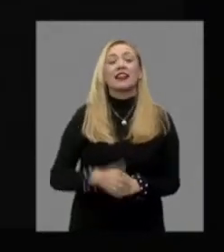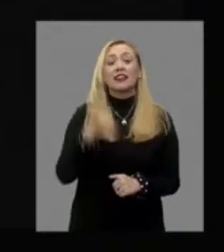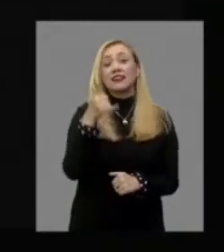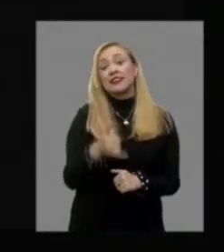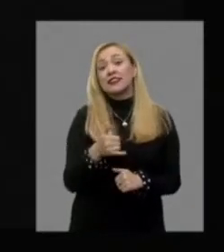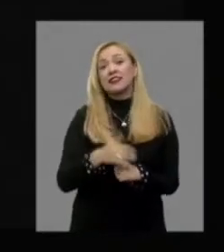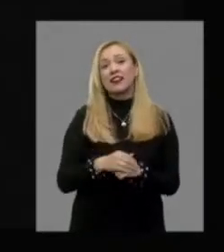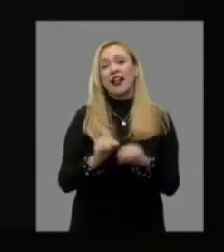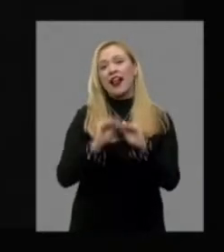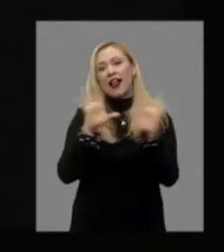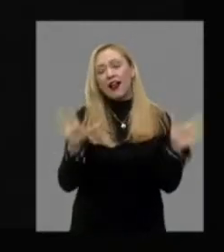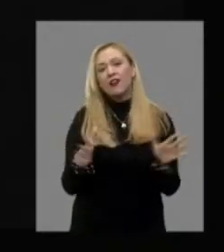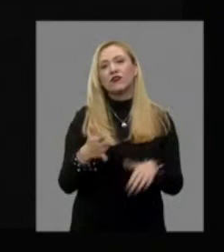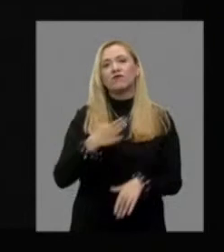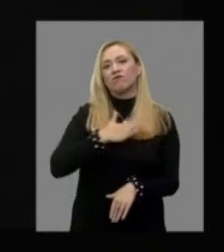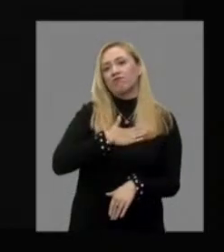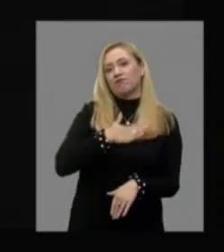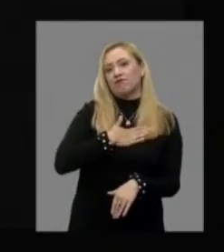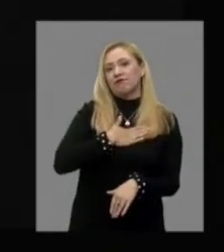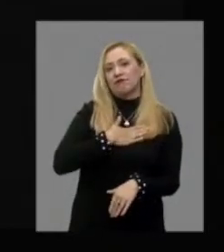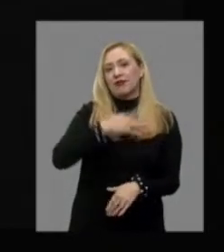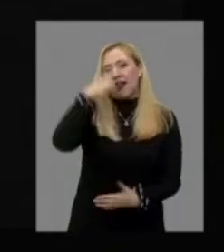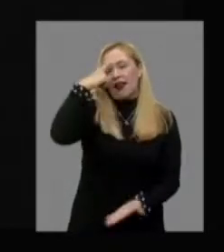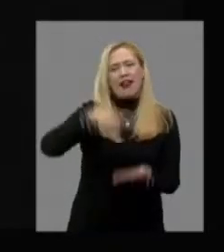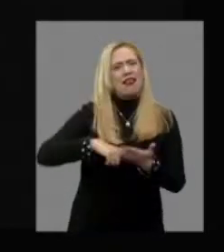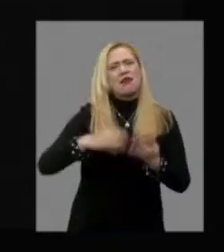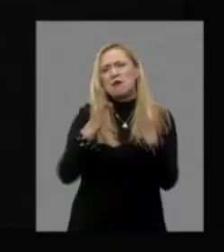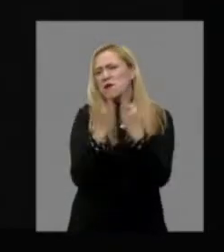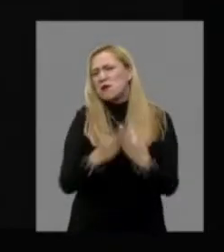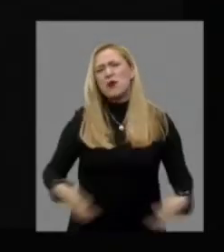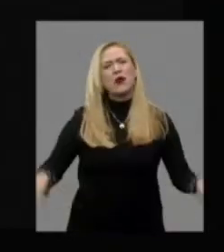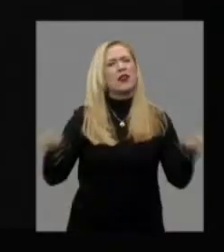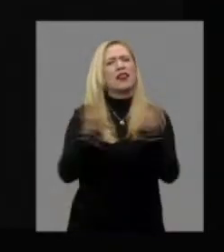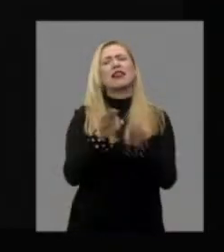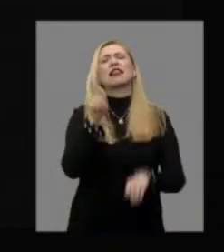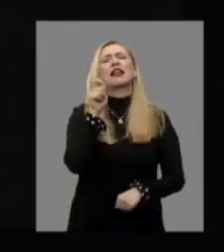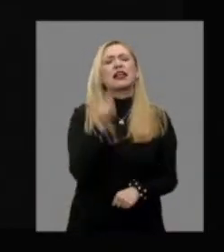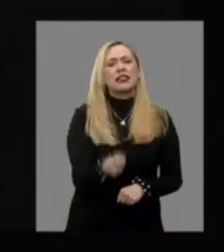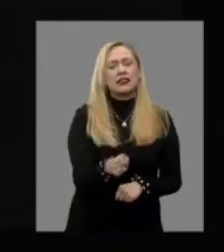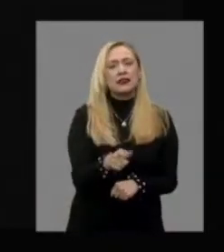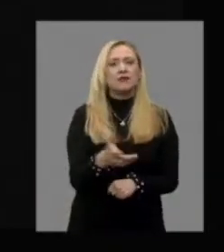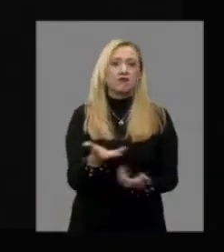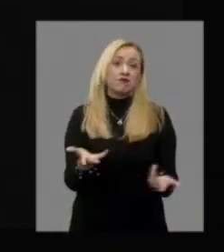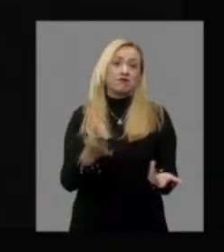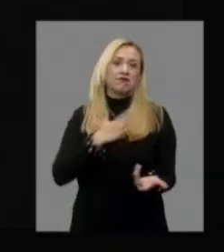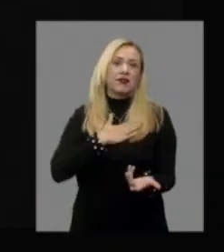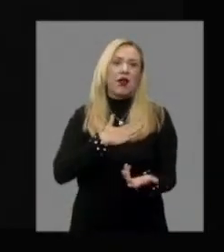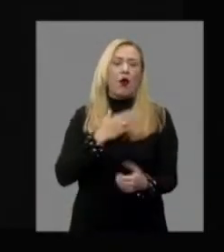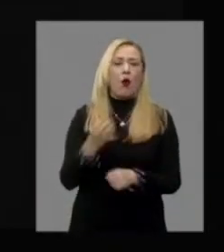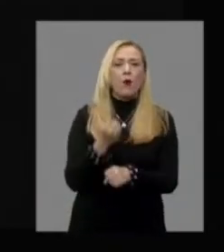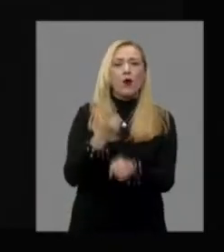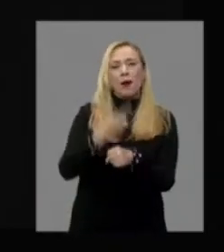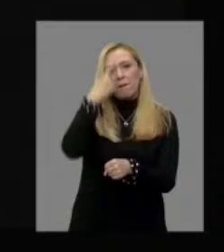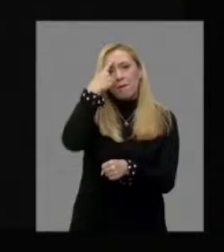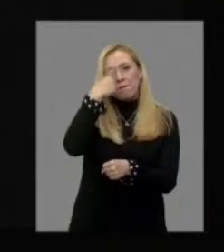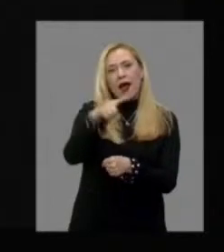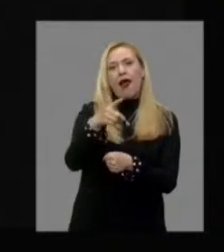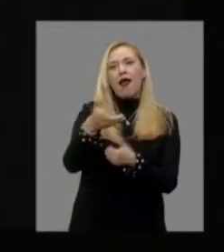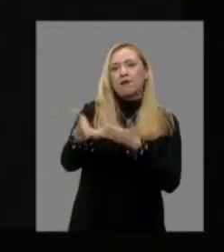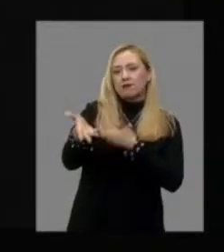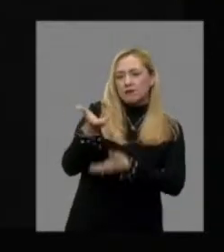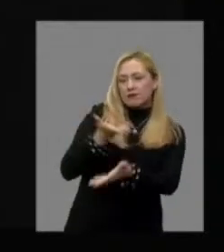luego me parece de gran relevancia el tener la oportunidad de intercambiar algunos puntos de